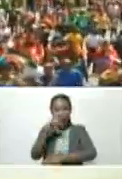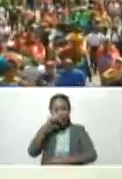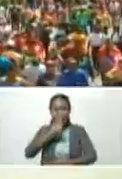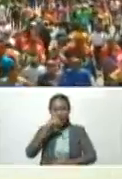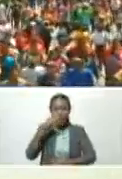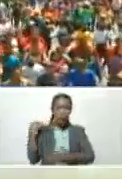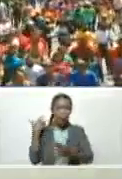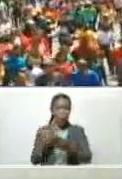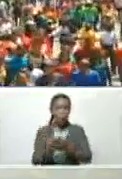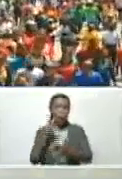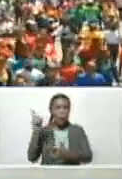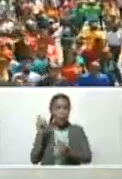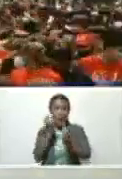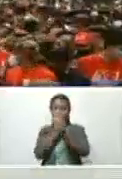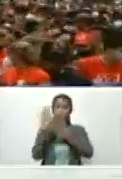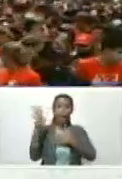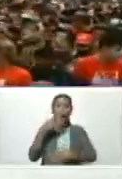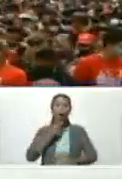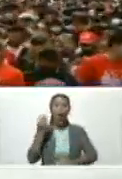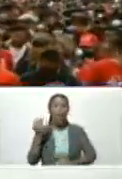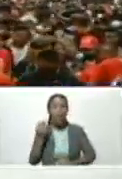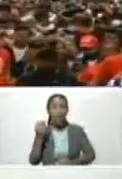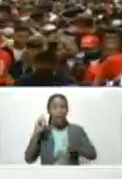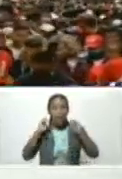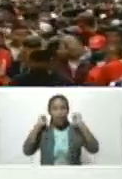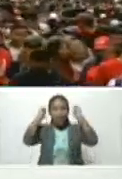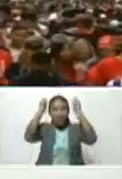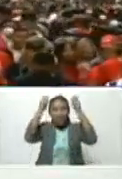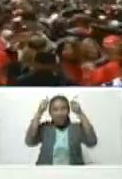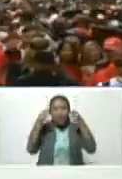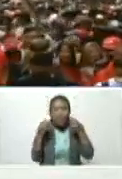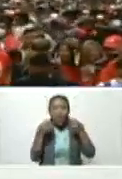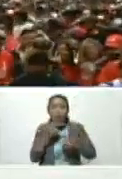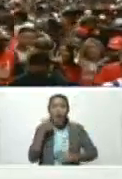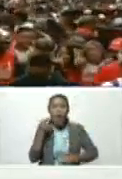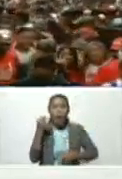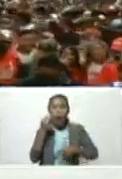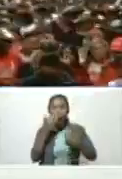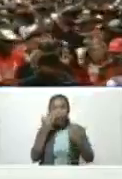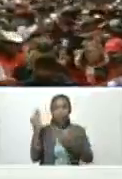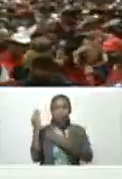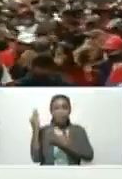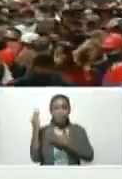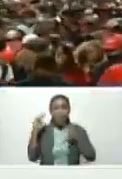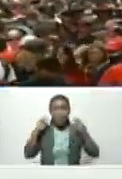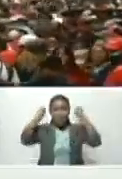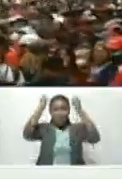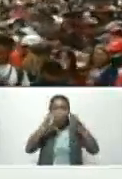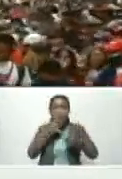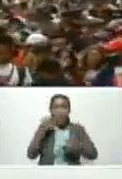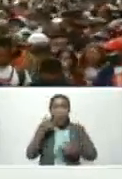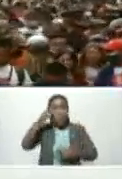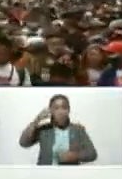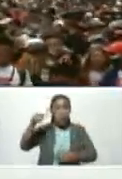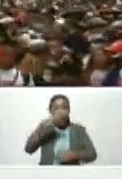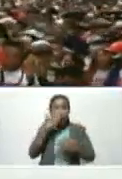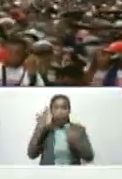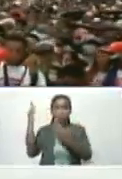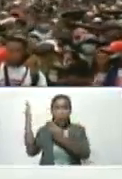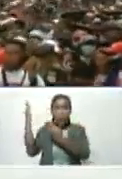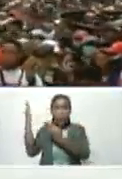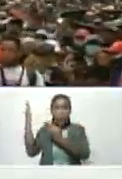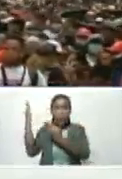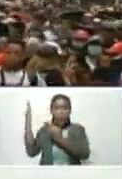Una eterna joven, Caperucita Roja, la Caperucita del pueblo. La